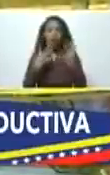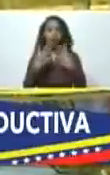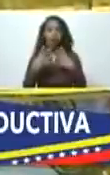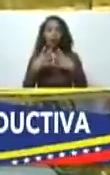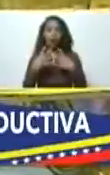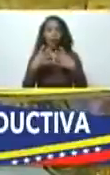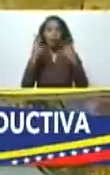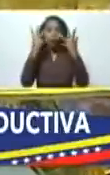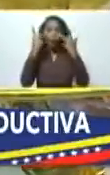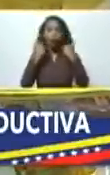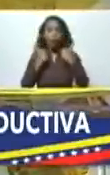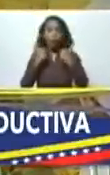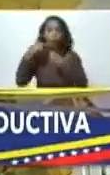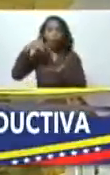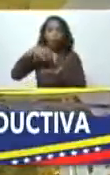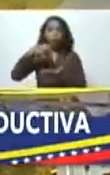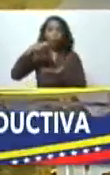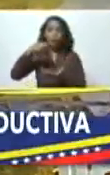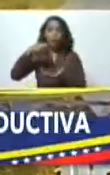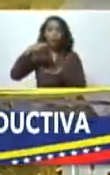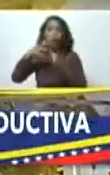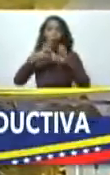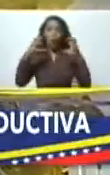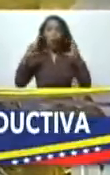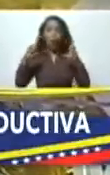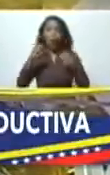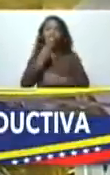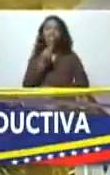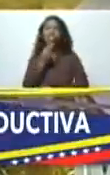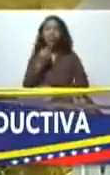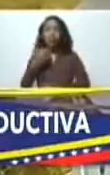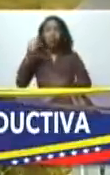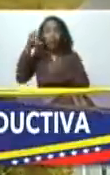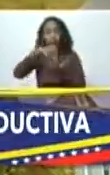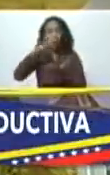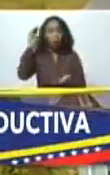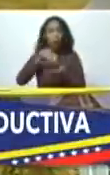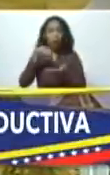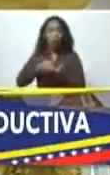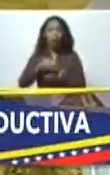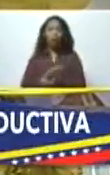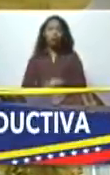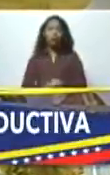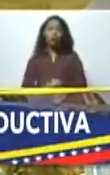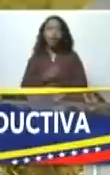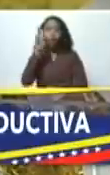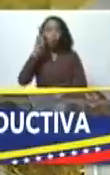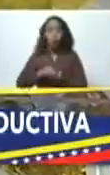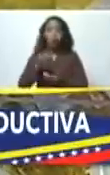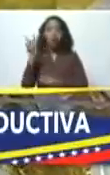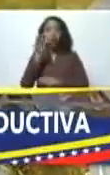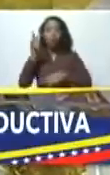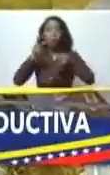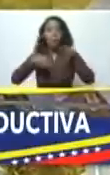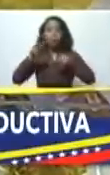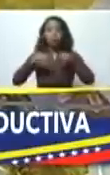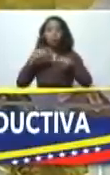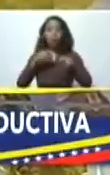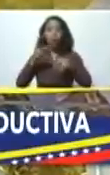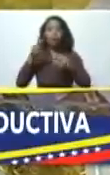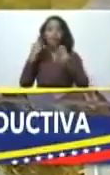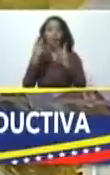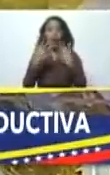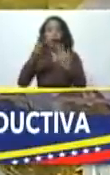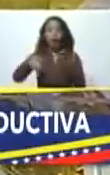Ovina Caprina del Estado Miranda 2022, que es una expoferia nacional con